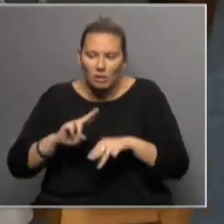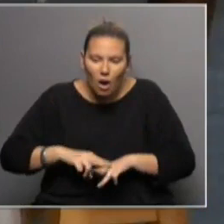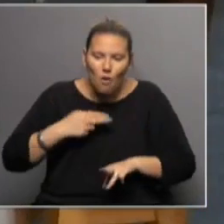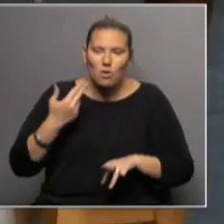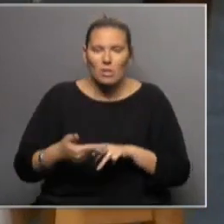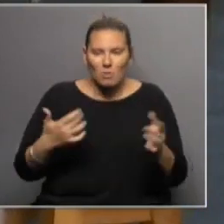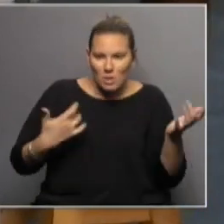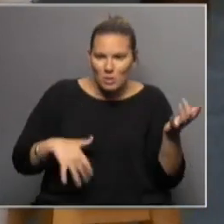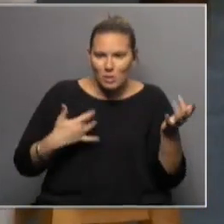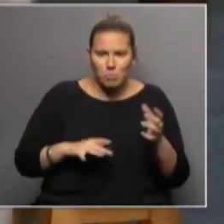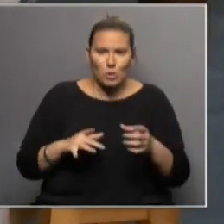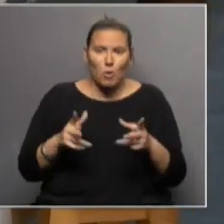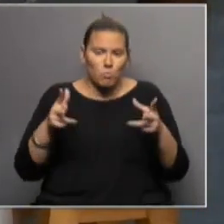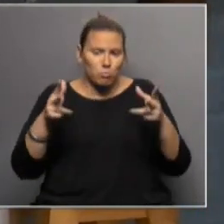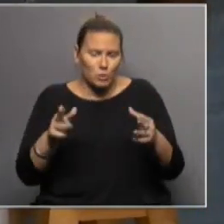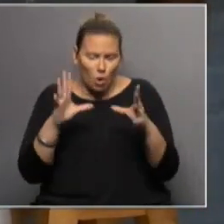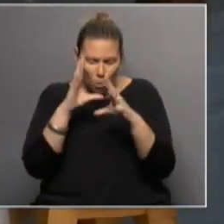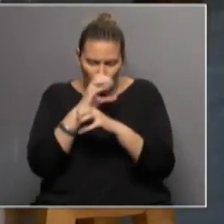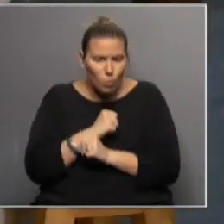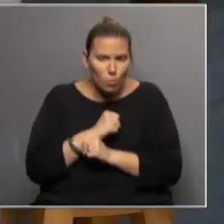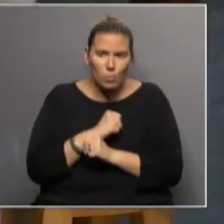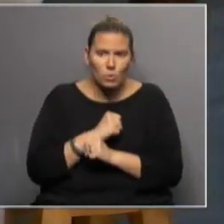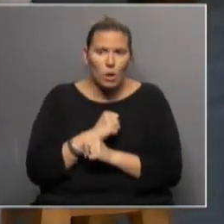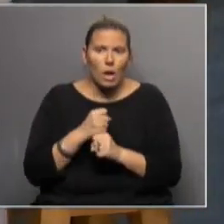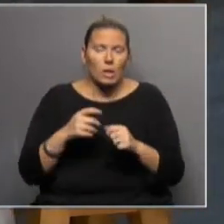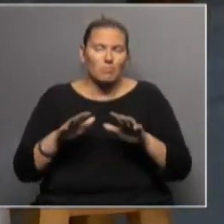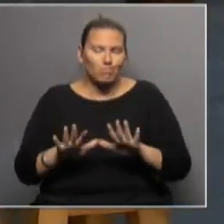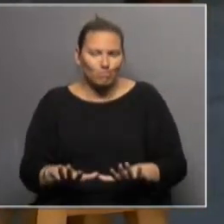después de un periodo muy oscuro y de mucha